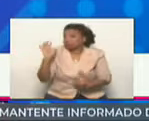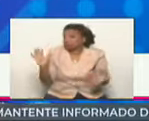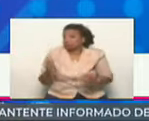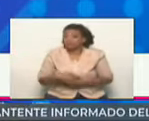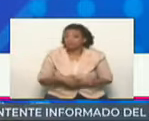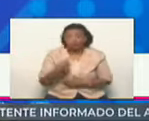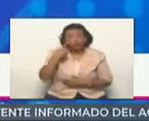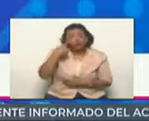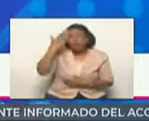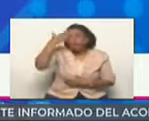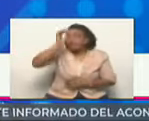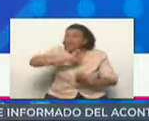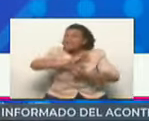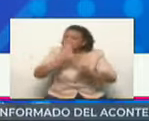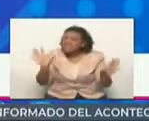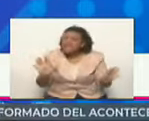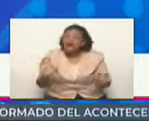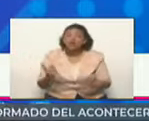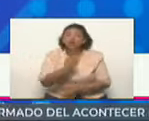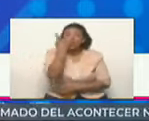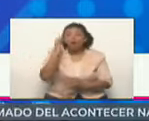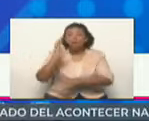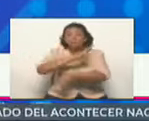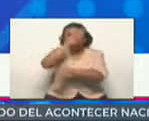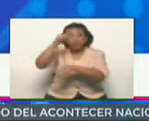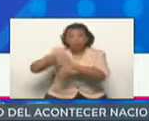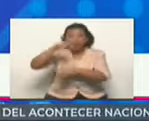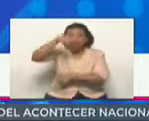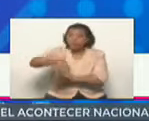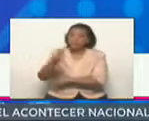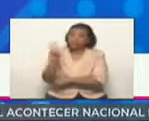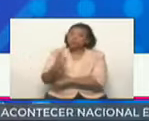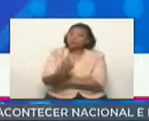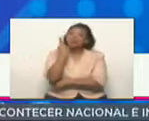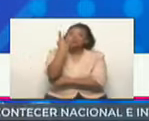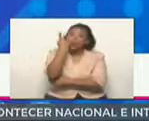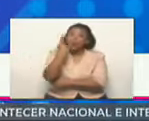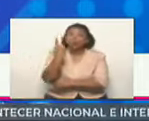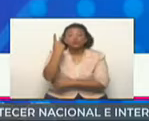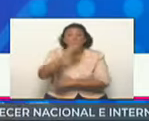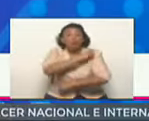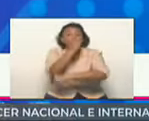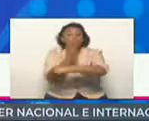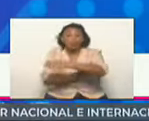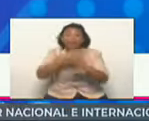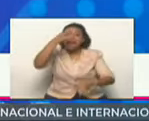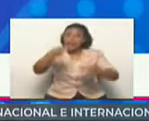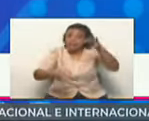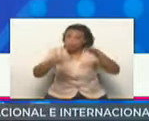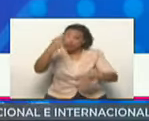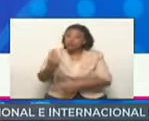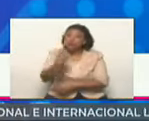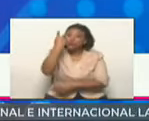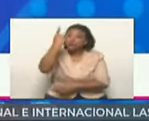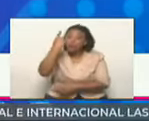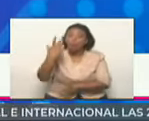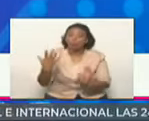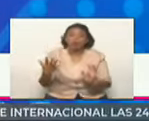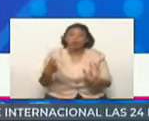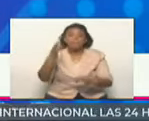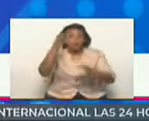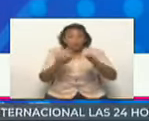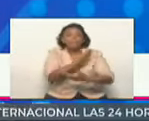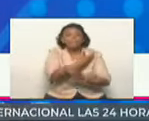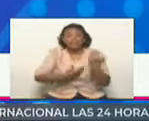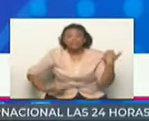Yo lo que sé es que hay una sola Asamblea Nacional en Venezuela, hay un solo poder legislativo, el poder legislativo